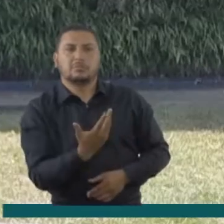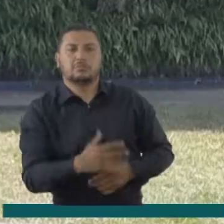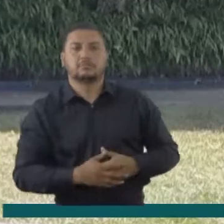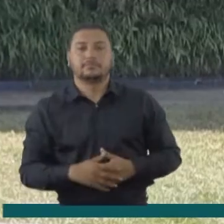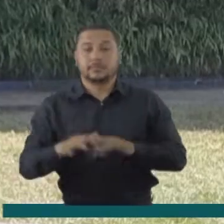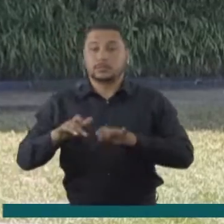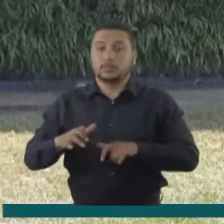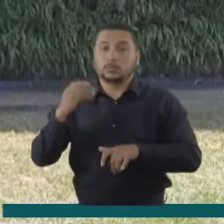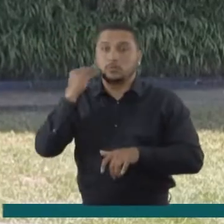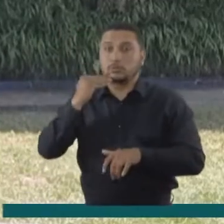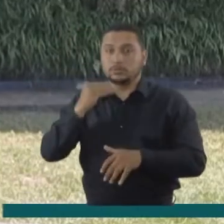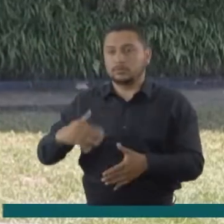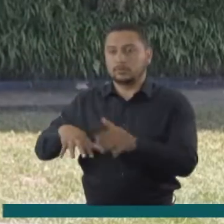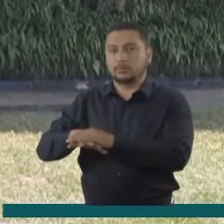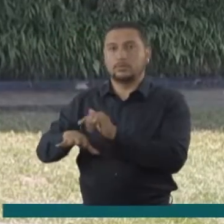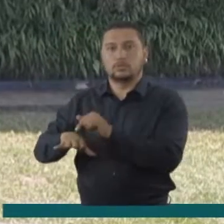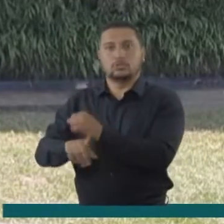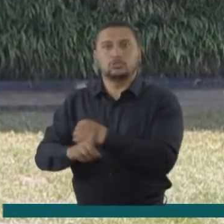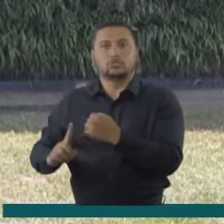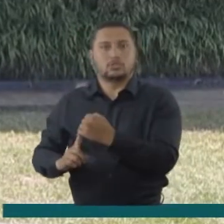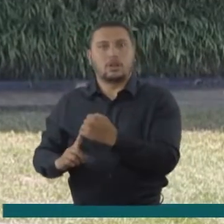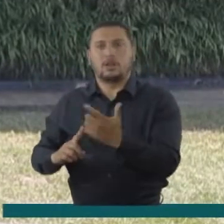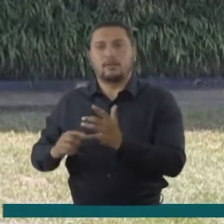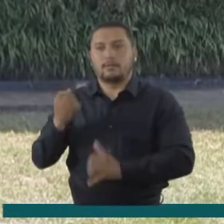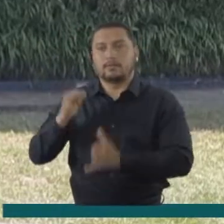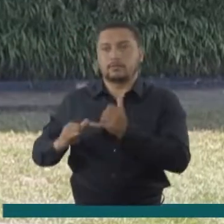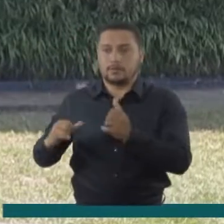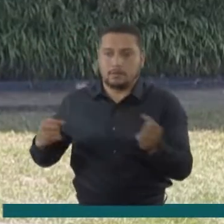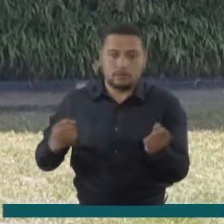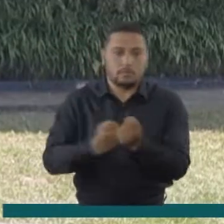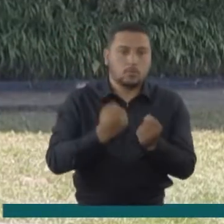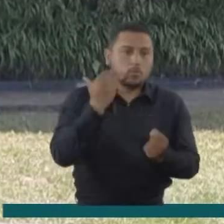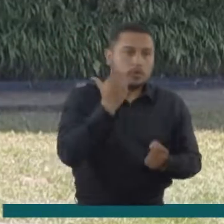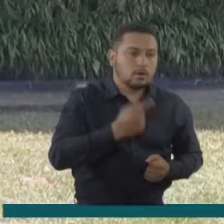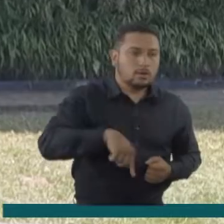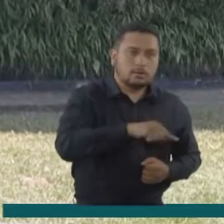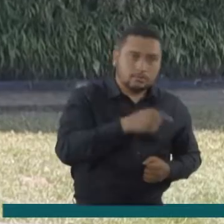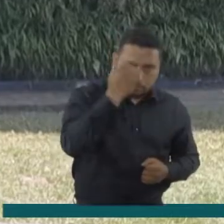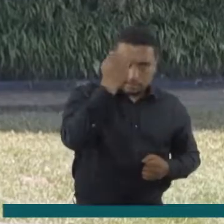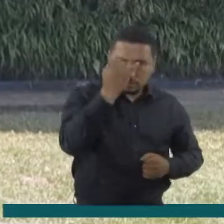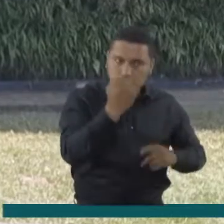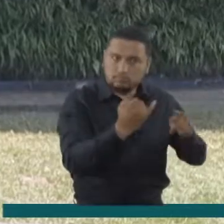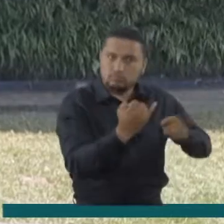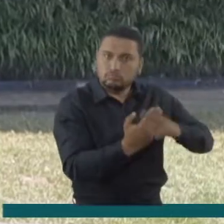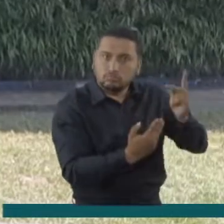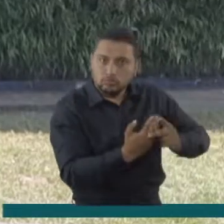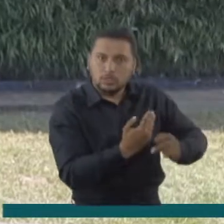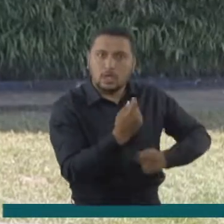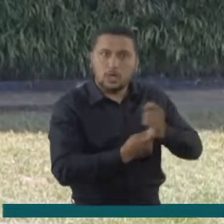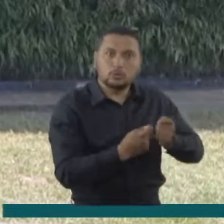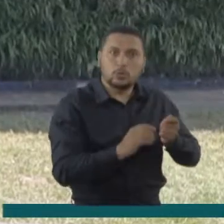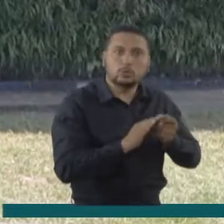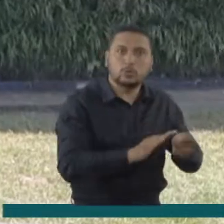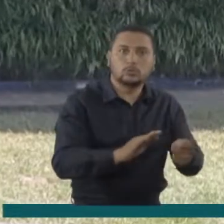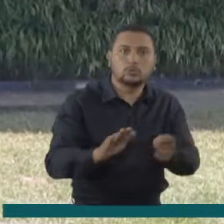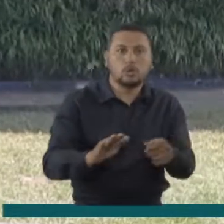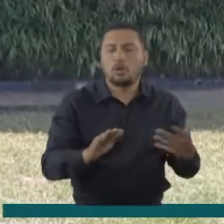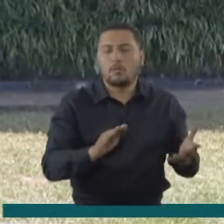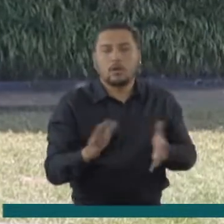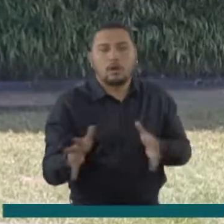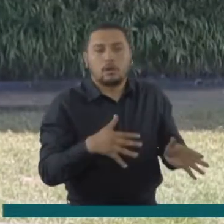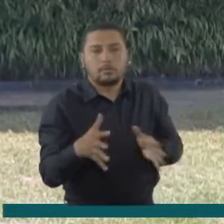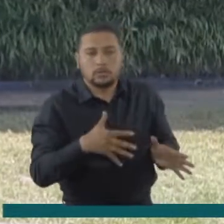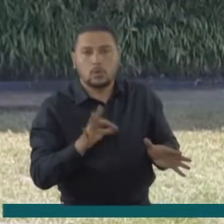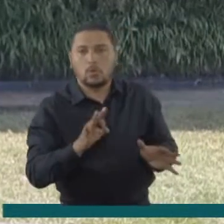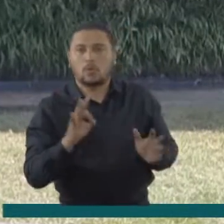Desde la Secretaría de la Mujer y de Integración Social de Casanare, se está apoyando a las mujeres emprendedoras para potenciar sus negocios a través de la capacitación y la